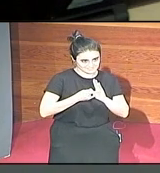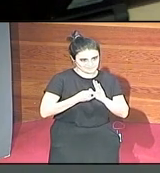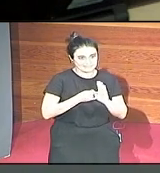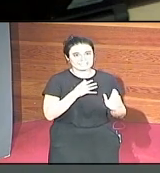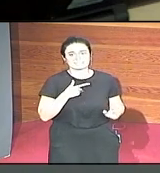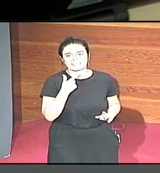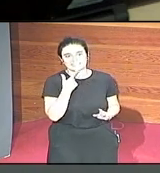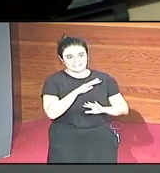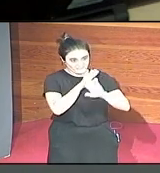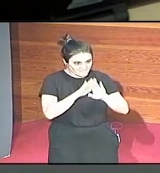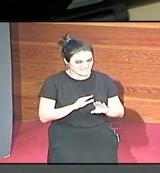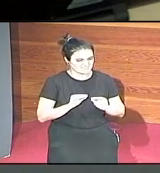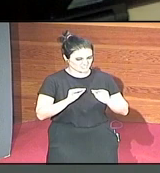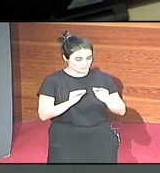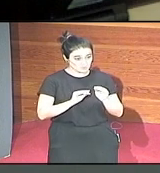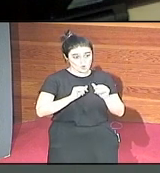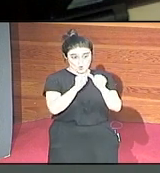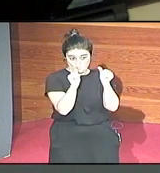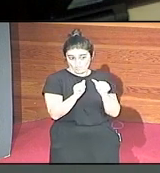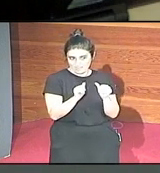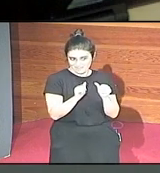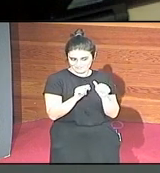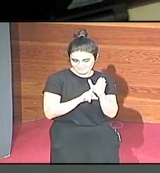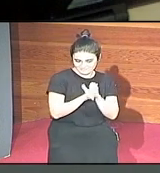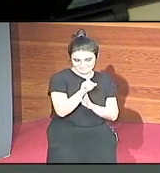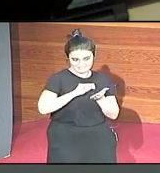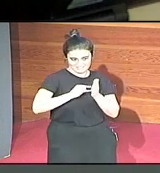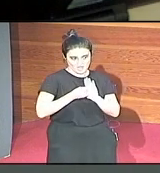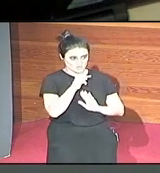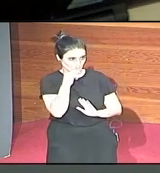agotamiento del modelo de desarrollo del propio sistema soviético.